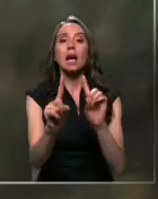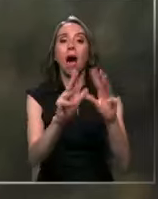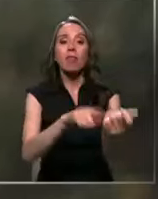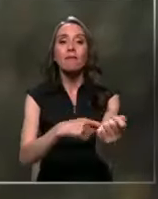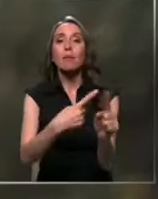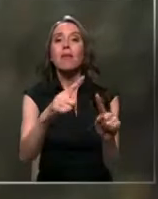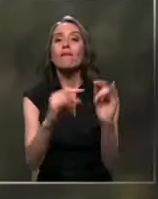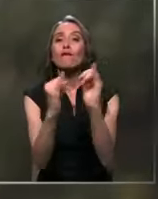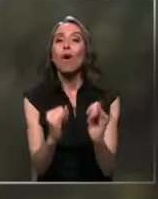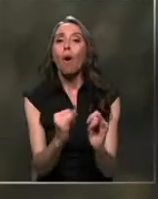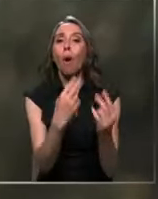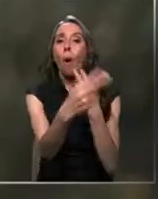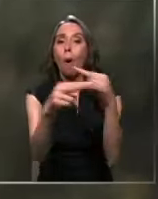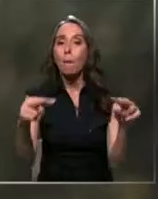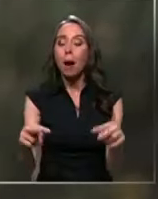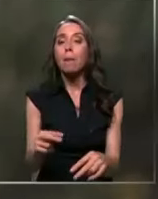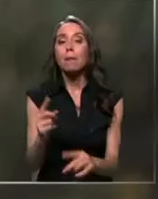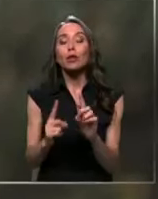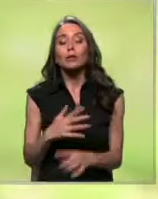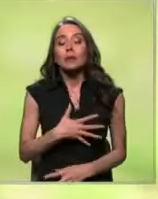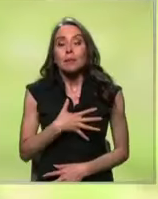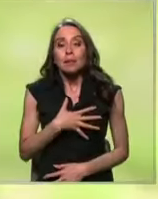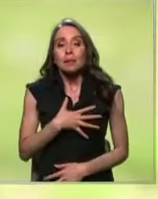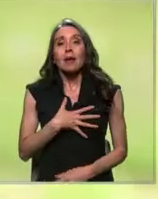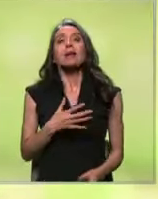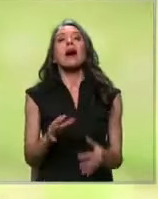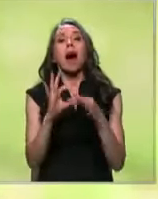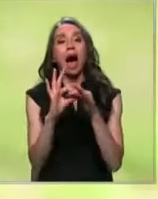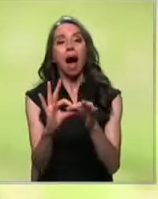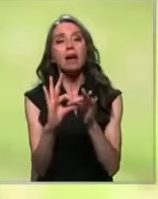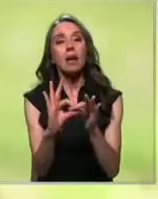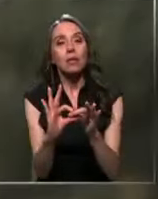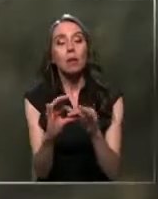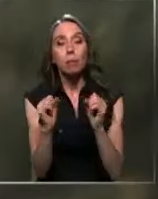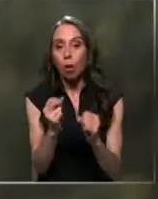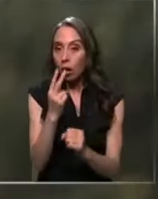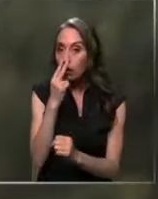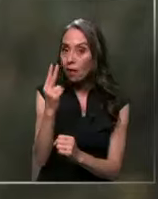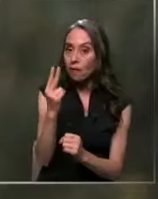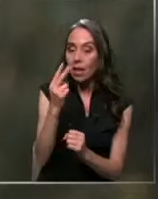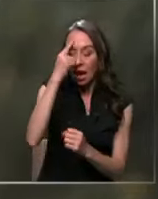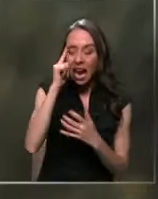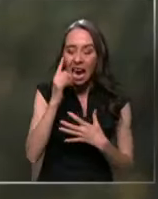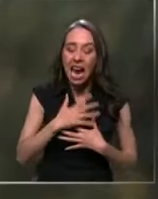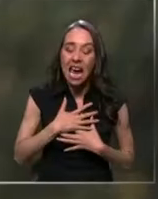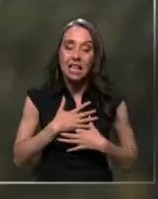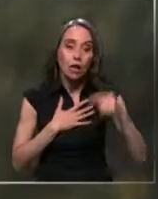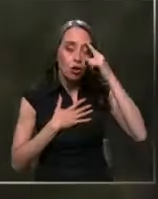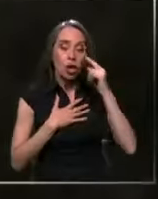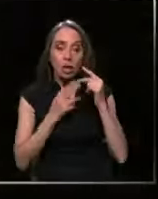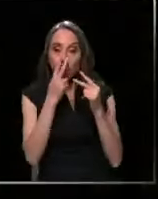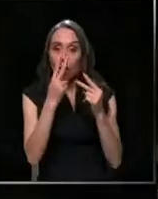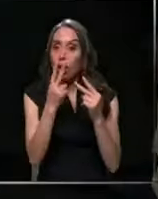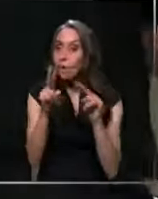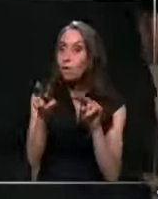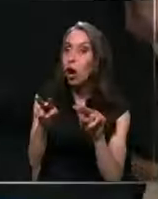son distintas, pero siempre hay una sensación de agradecimiento. Uno puede ver cómo se curan heridas frente a tus ojos.